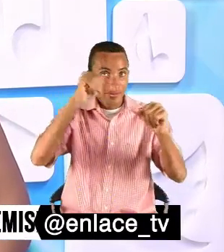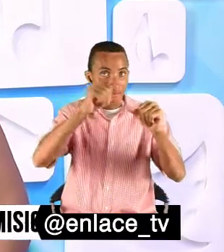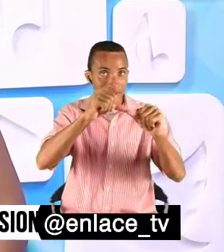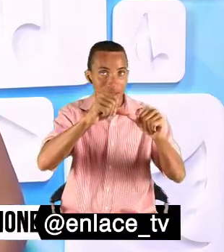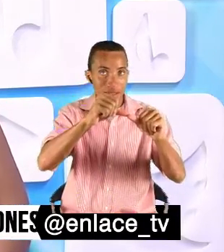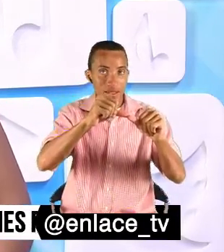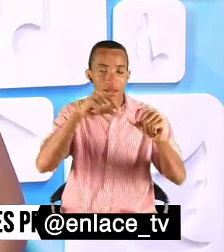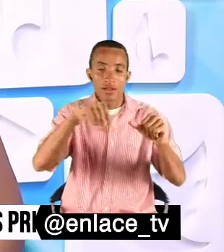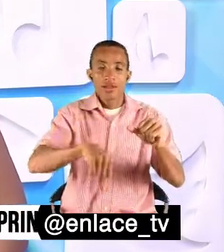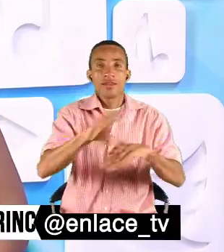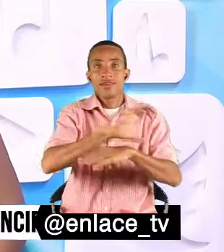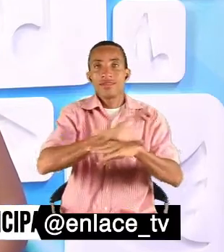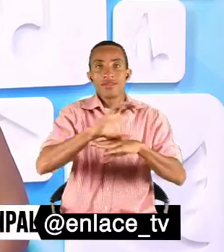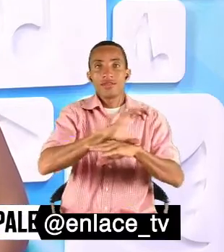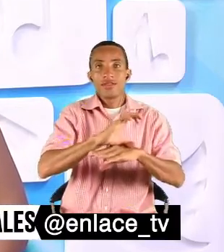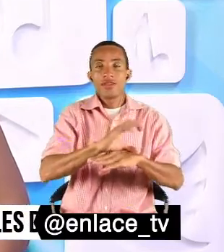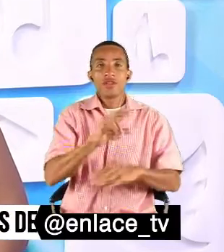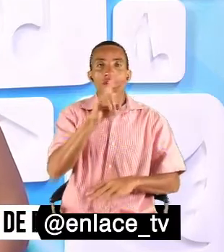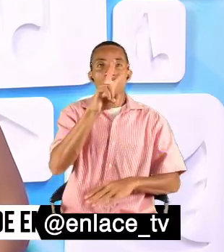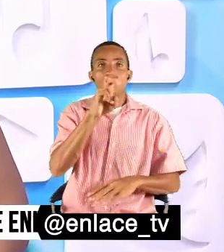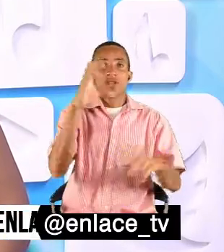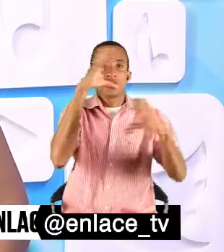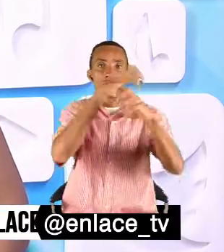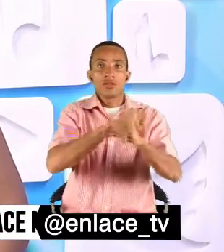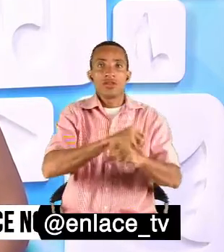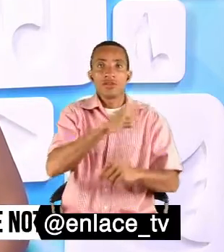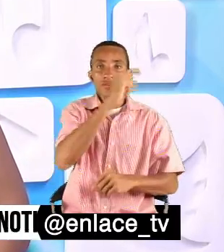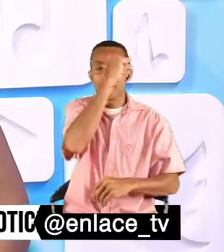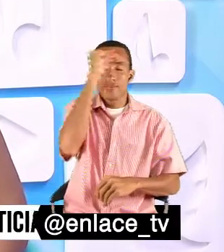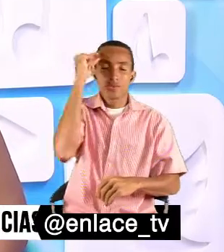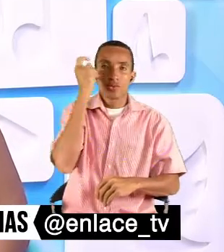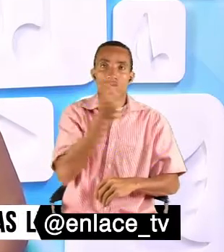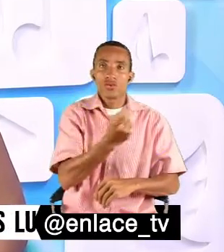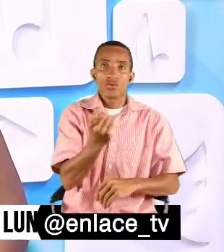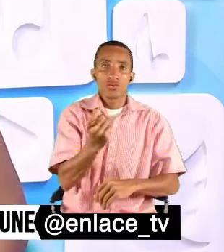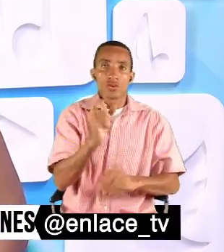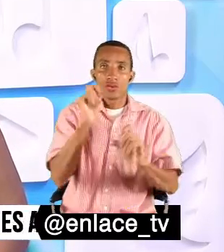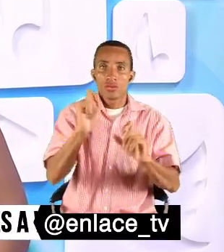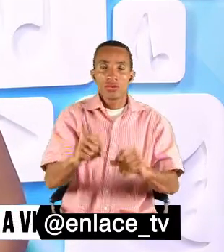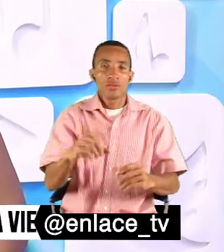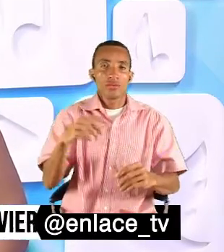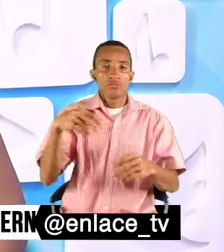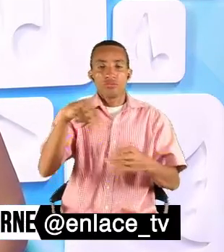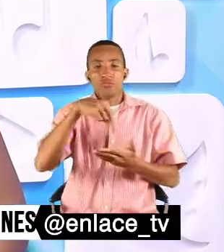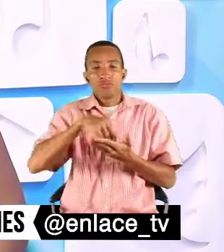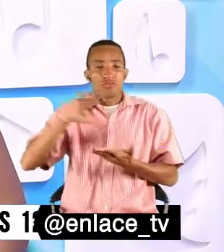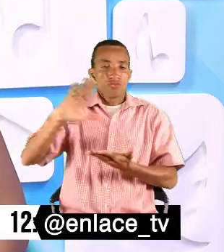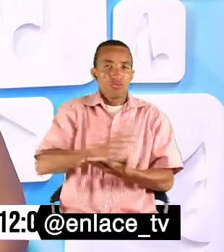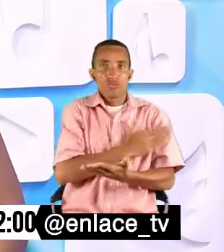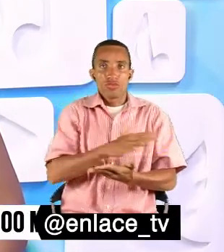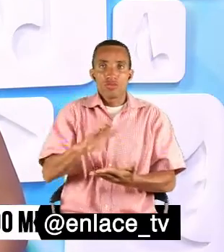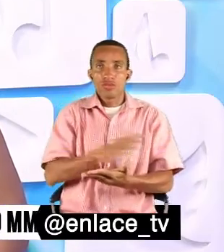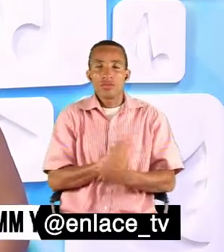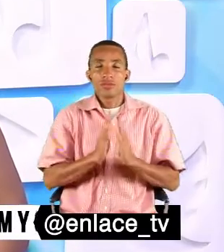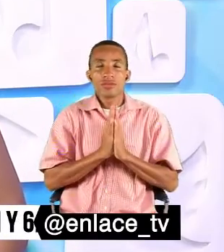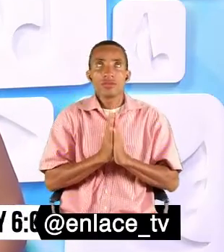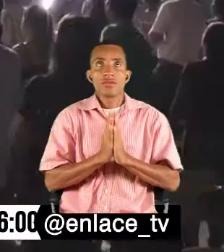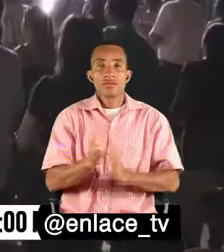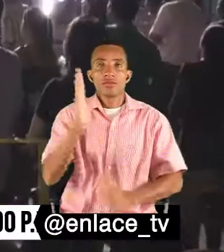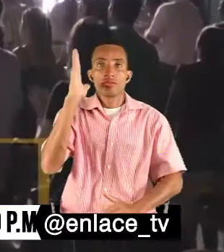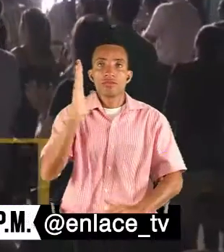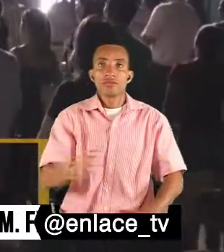a partir de las 7 de la noche en Villa Olímpica, ustedes podrán disfrutar de un concierto de música gospel.